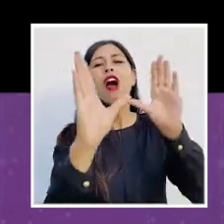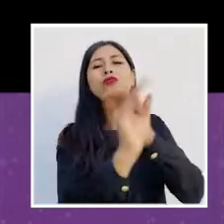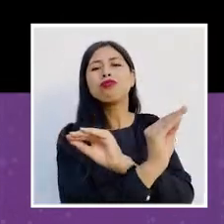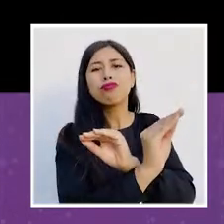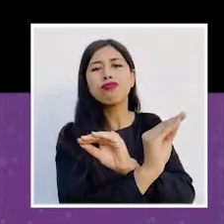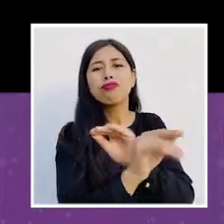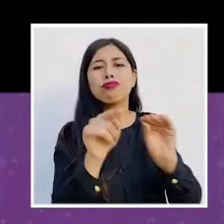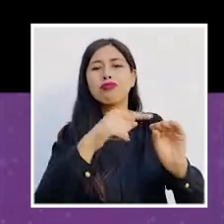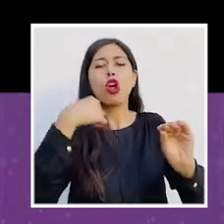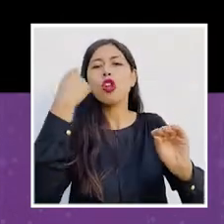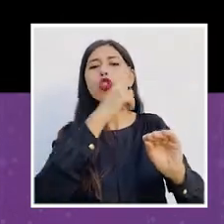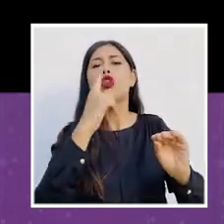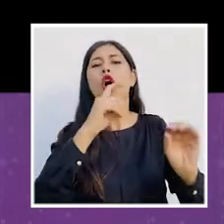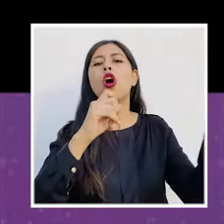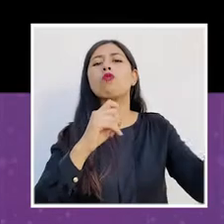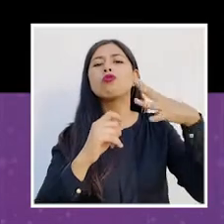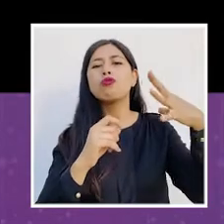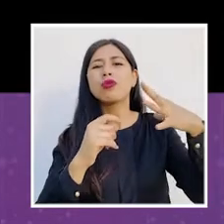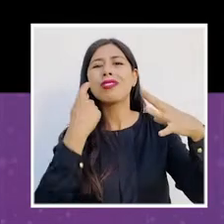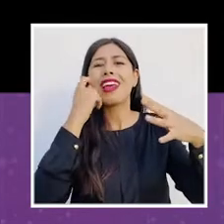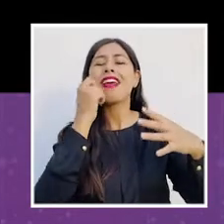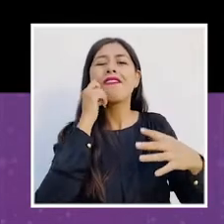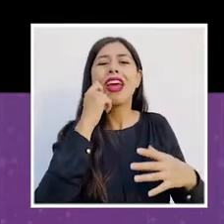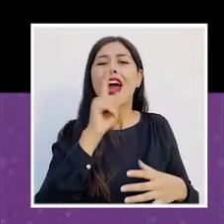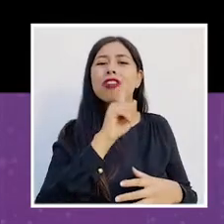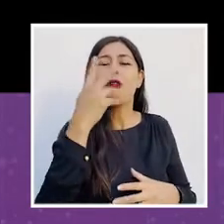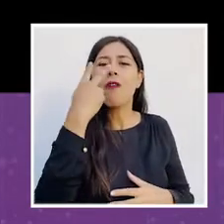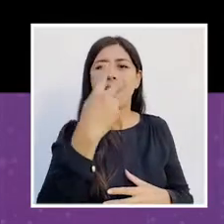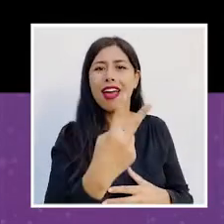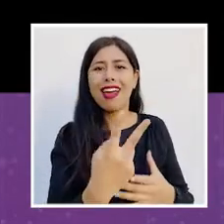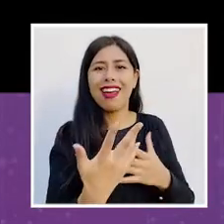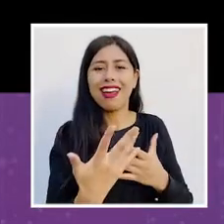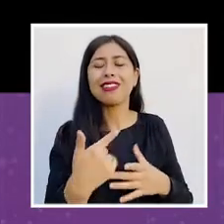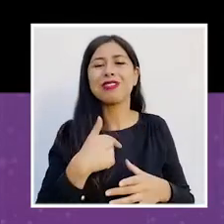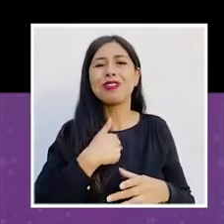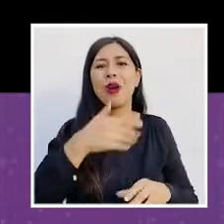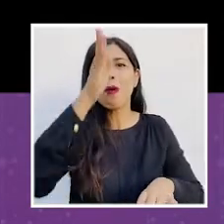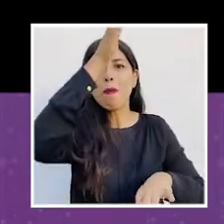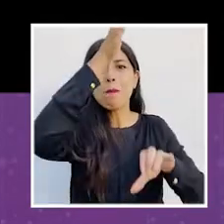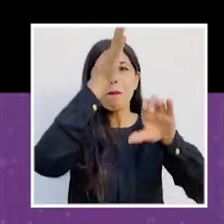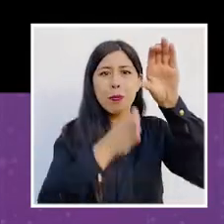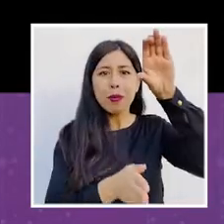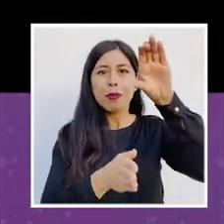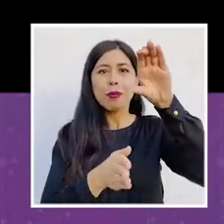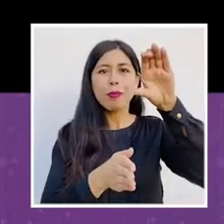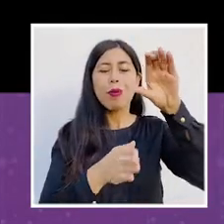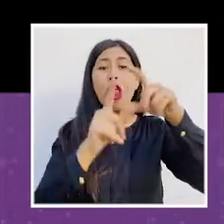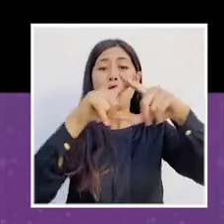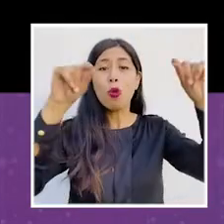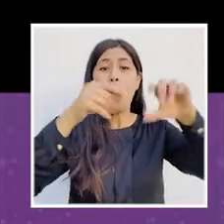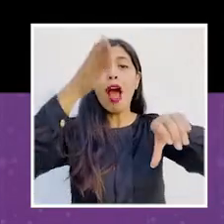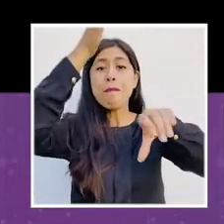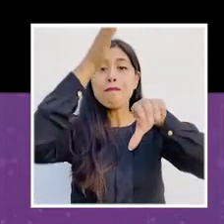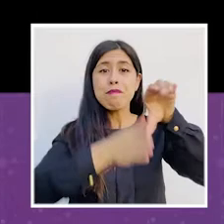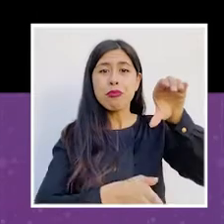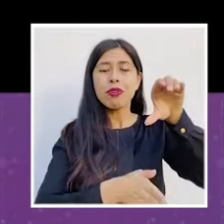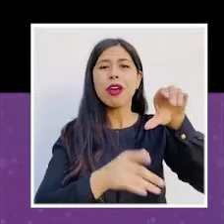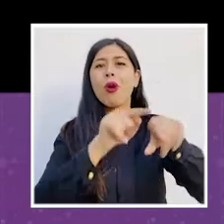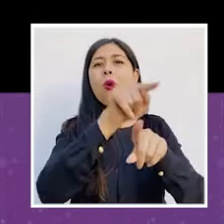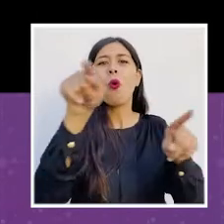iluminada, que en realidad no se ve. Así es que voy a justamente quitarle la mitad de la luna